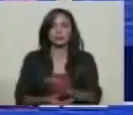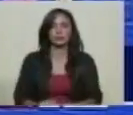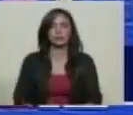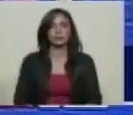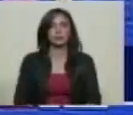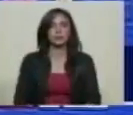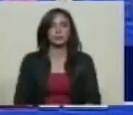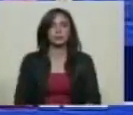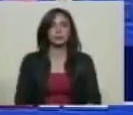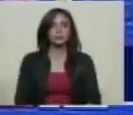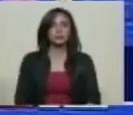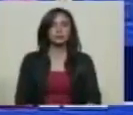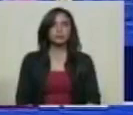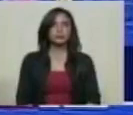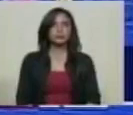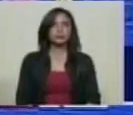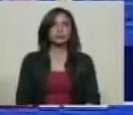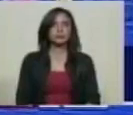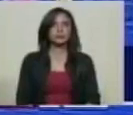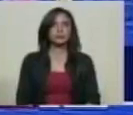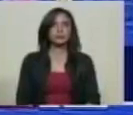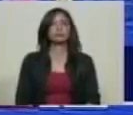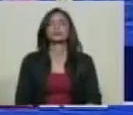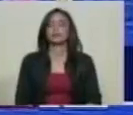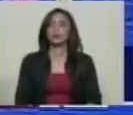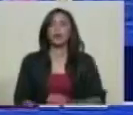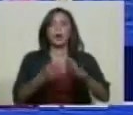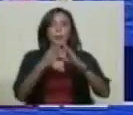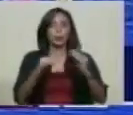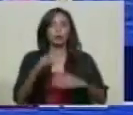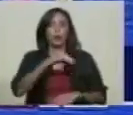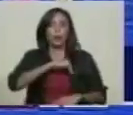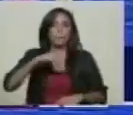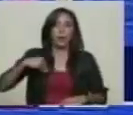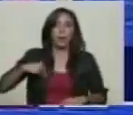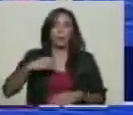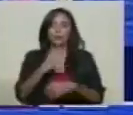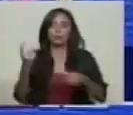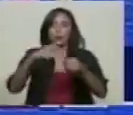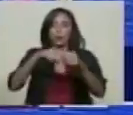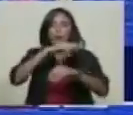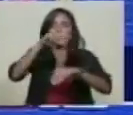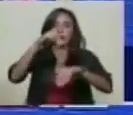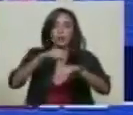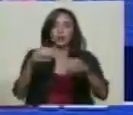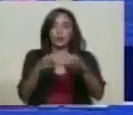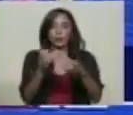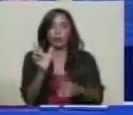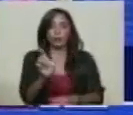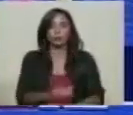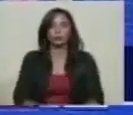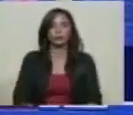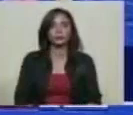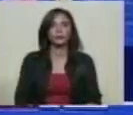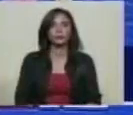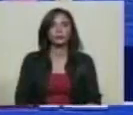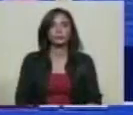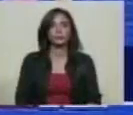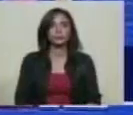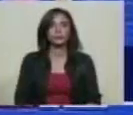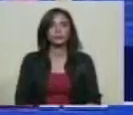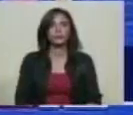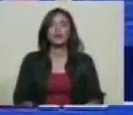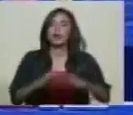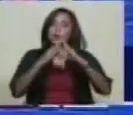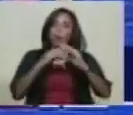oportunidad por los miembros de la Dirección Nacional del Partido Socialista Unido de Venezuela, por